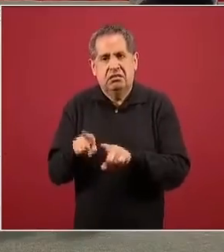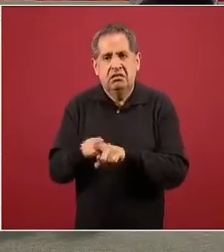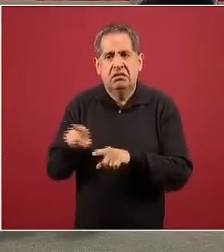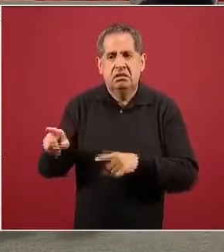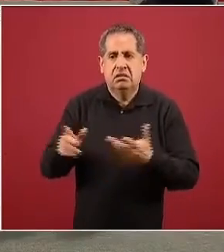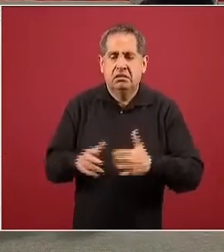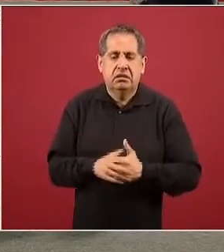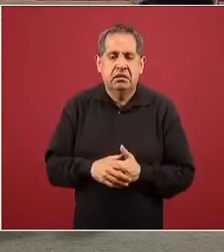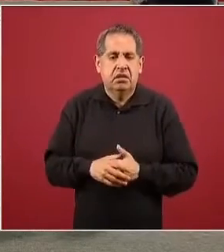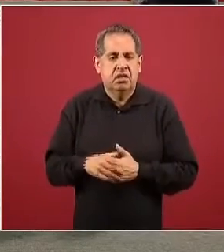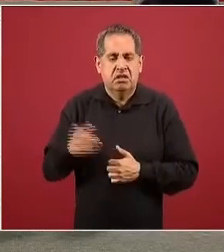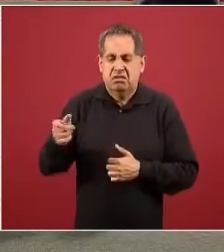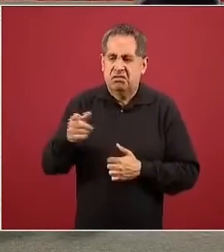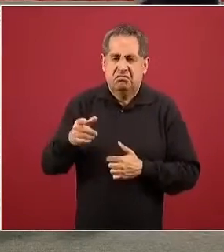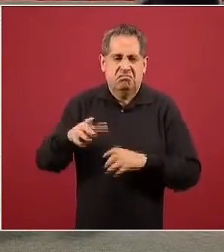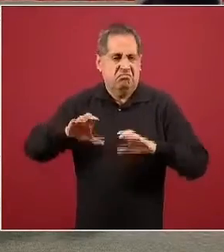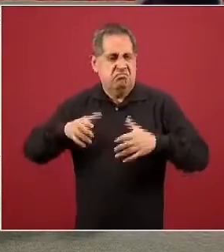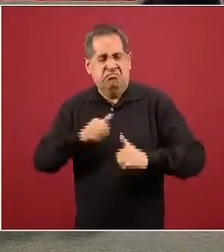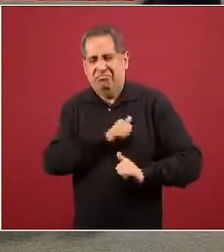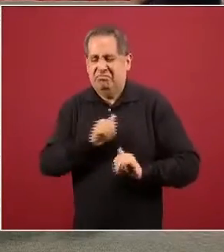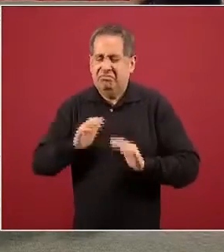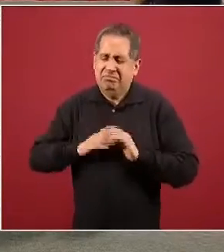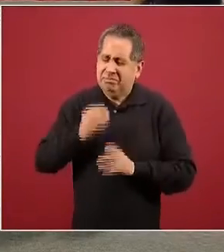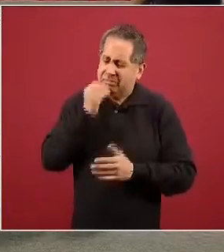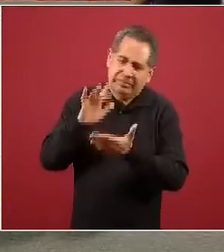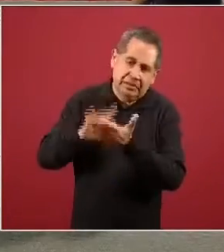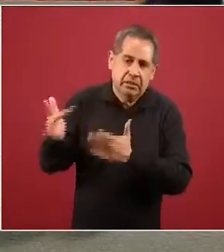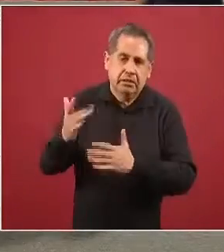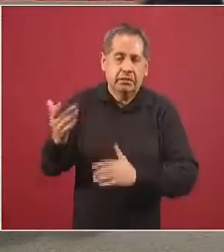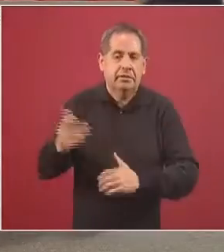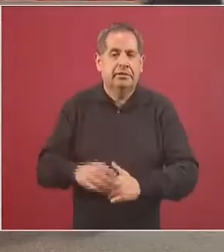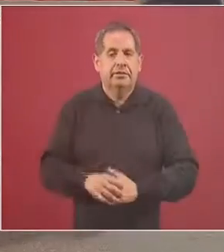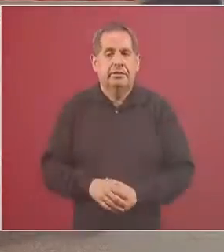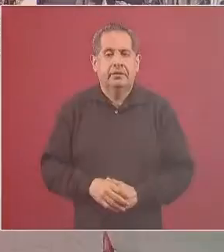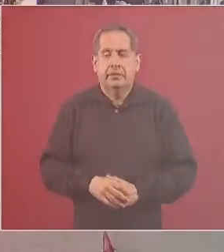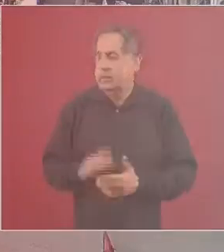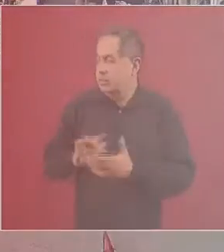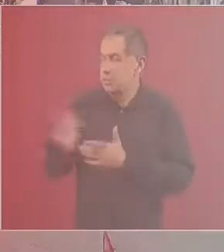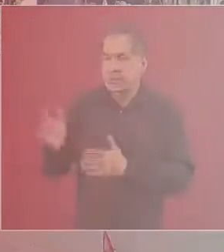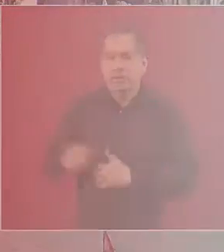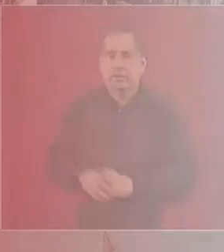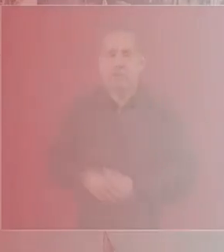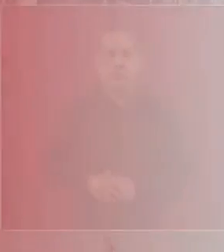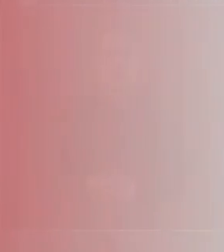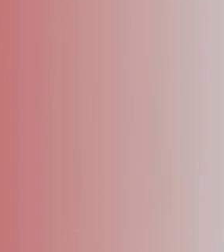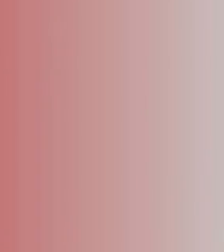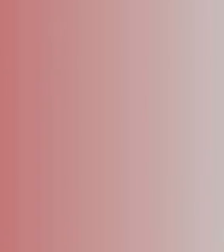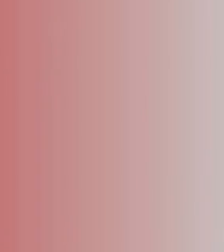las Fuerzas Armadas del Ejército. Gracias. Gracias, Antonio.